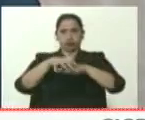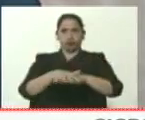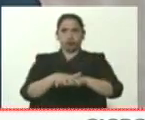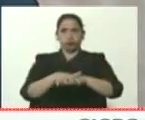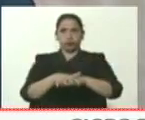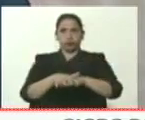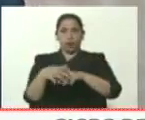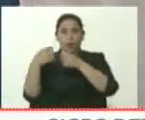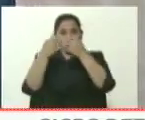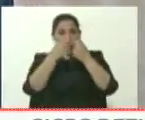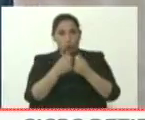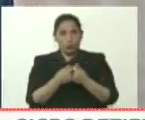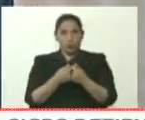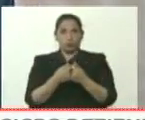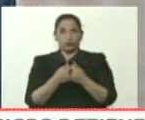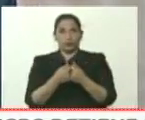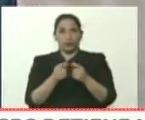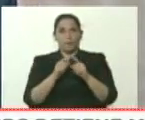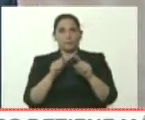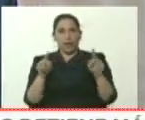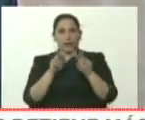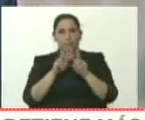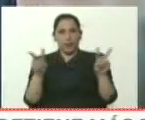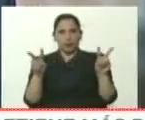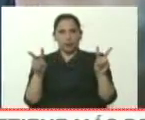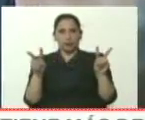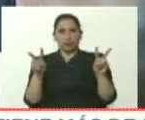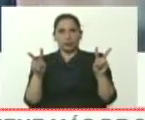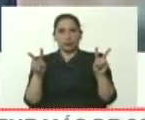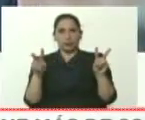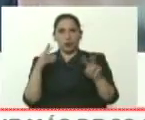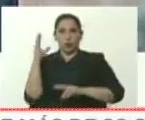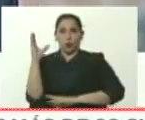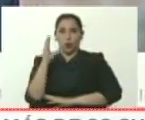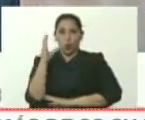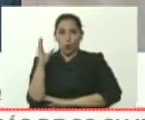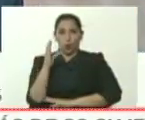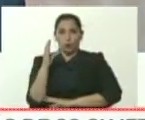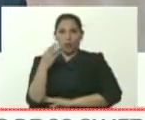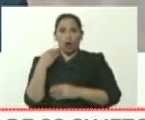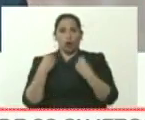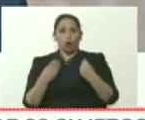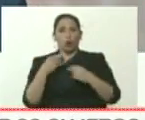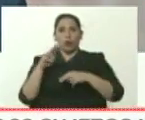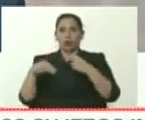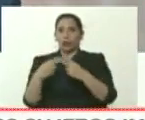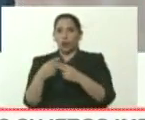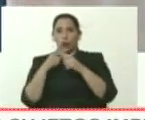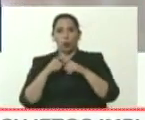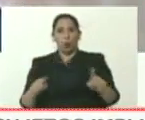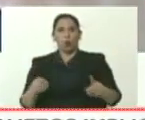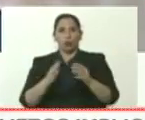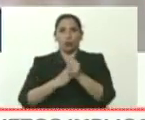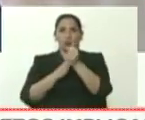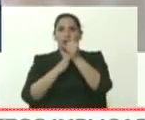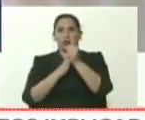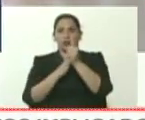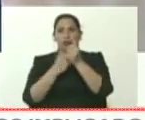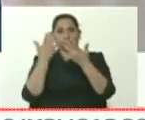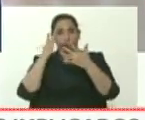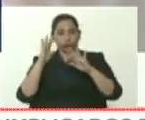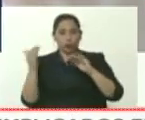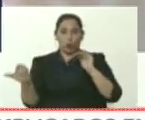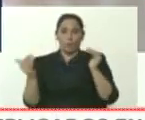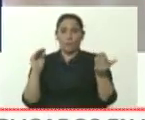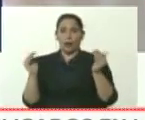y económicos para la paz en Colombia, como ningún otro líder, quizás solamente comparable con